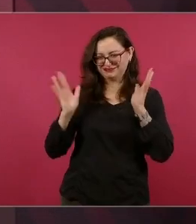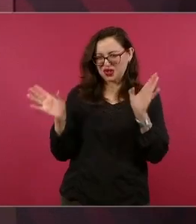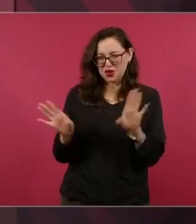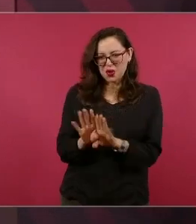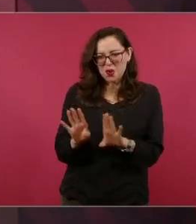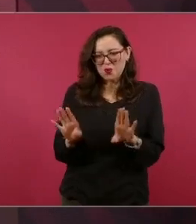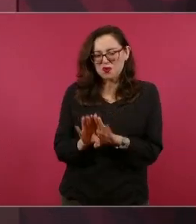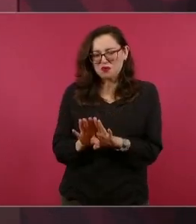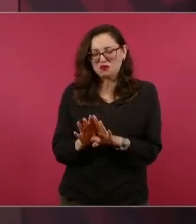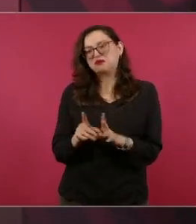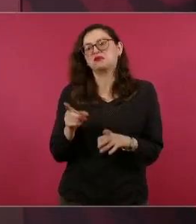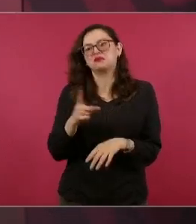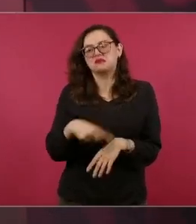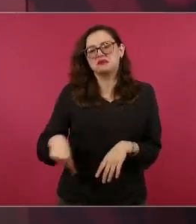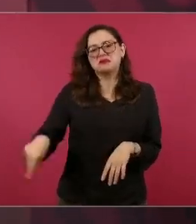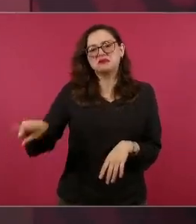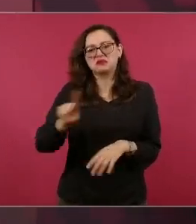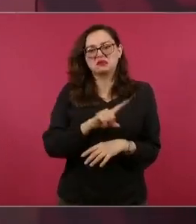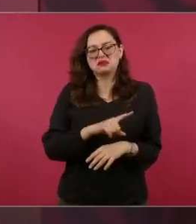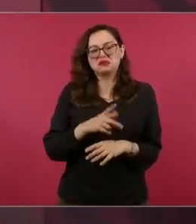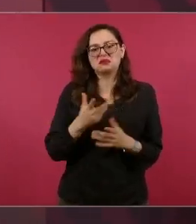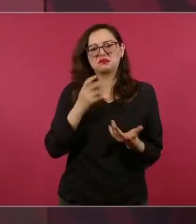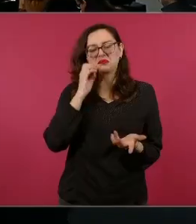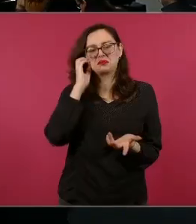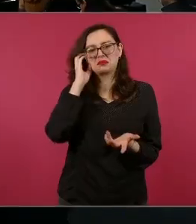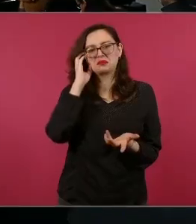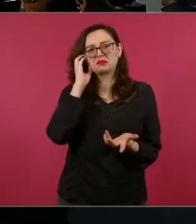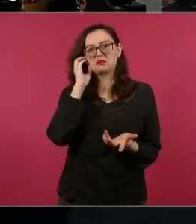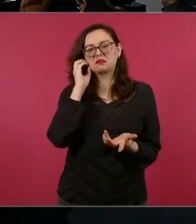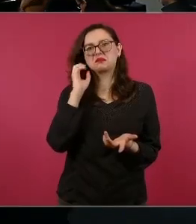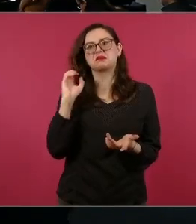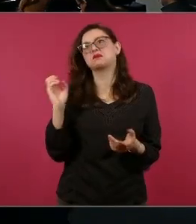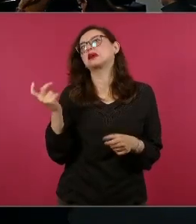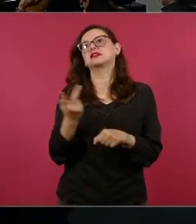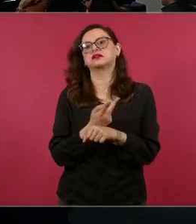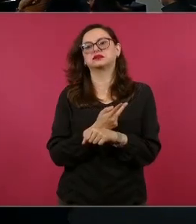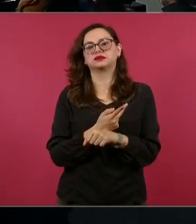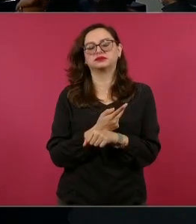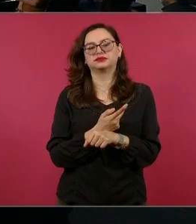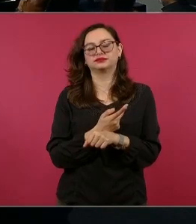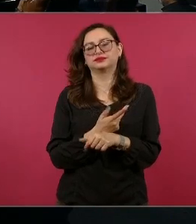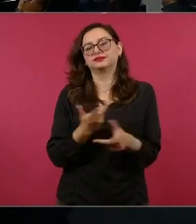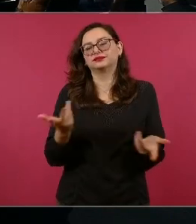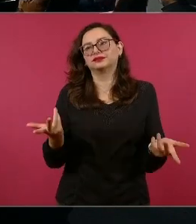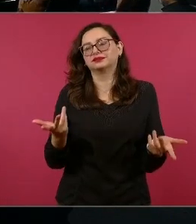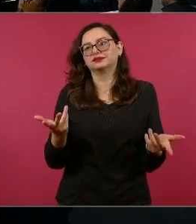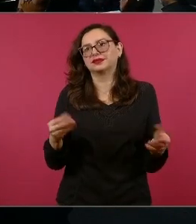Y claro, es donde hay más clase media de todo el país.